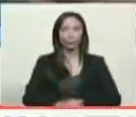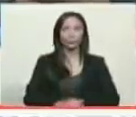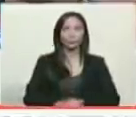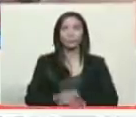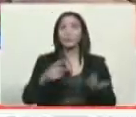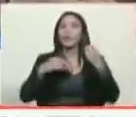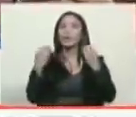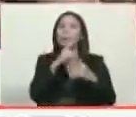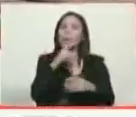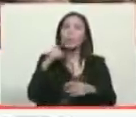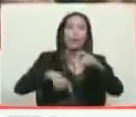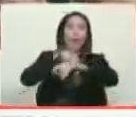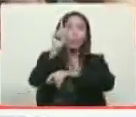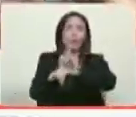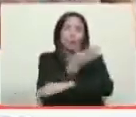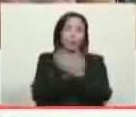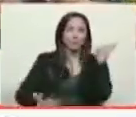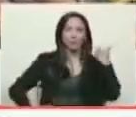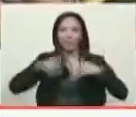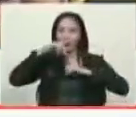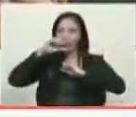¿Cómo se llama el único presidente?